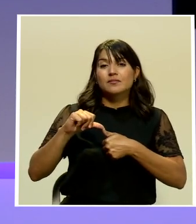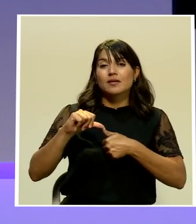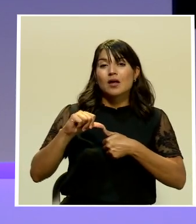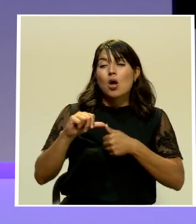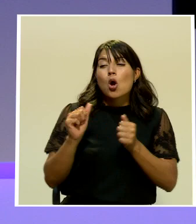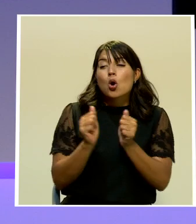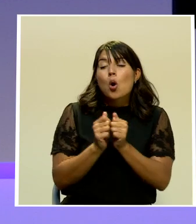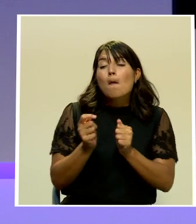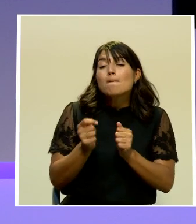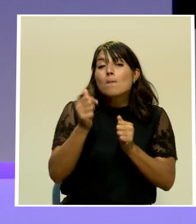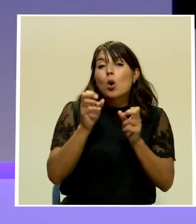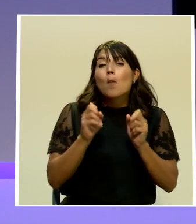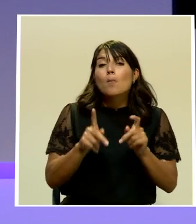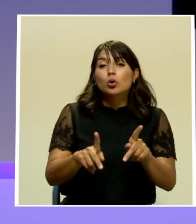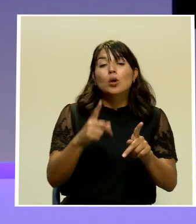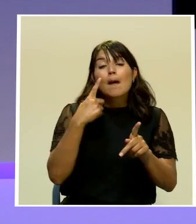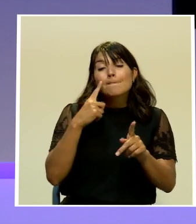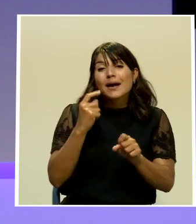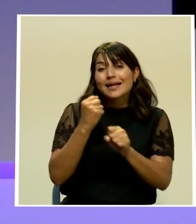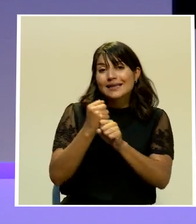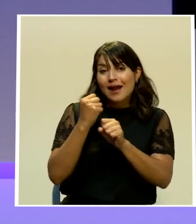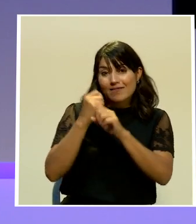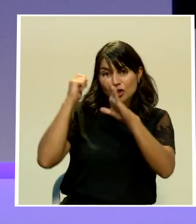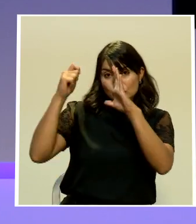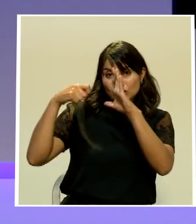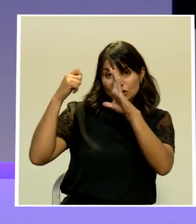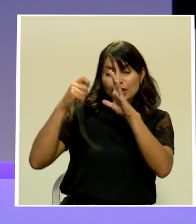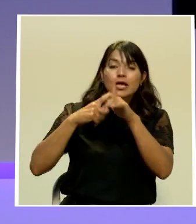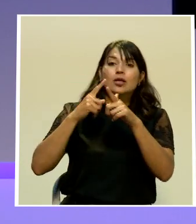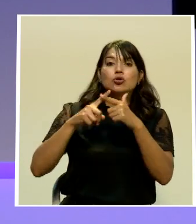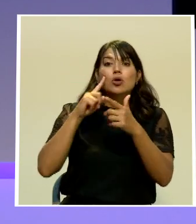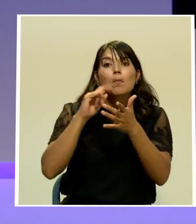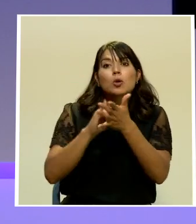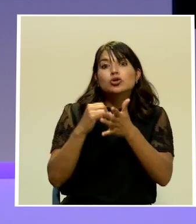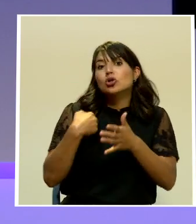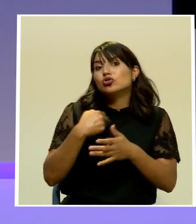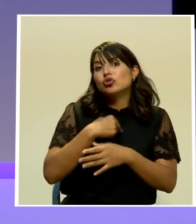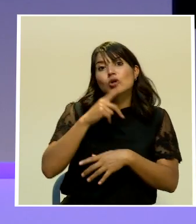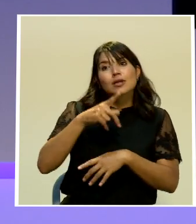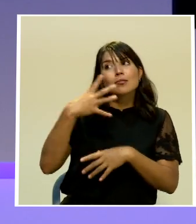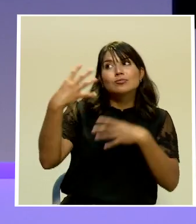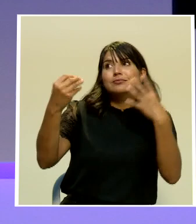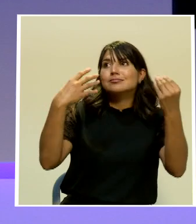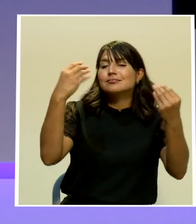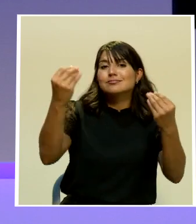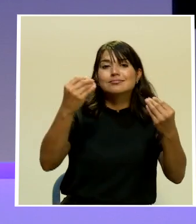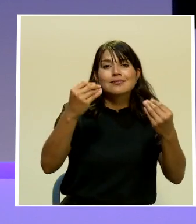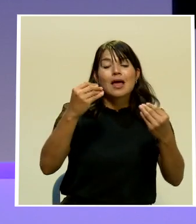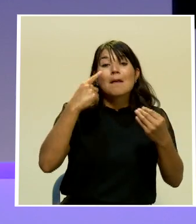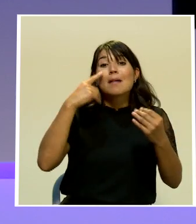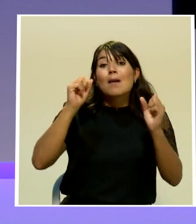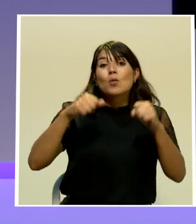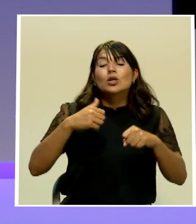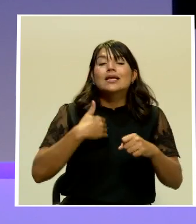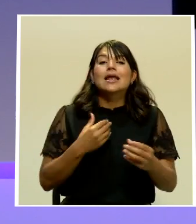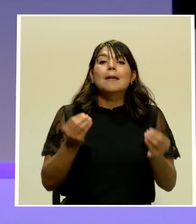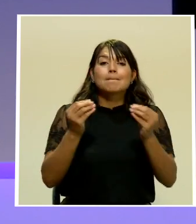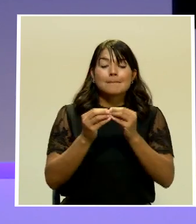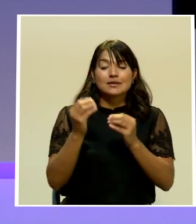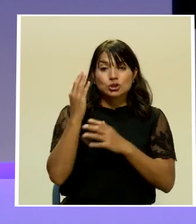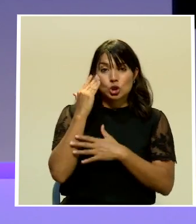con pocas oportunidades para el audiovisual, y por eso tenemos que salir para seguir, digamos, teniendo más